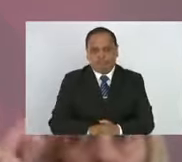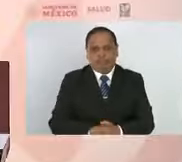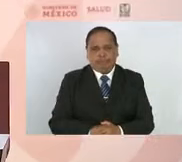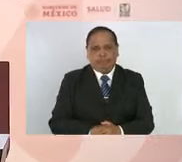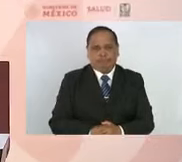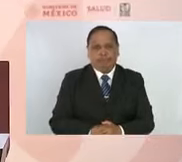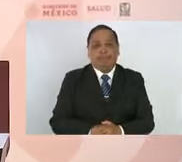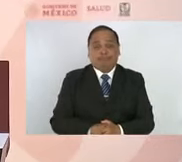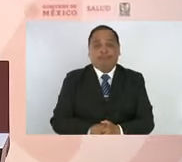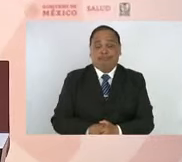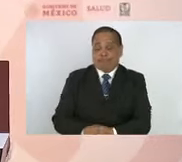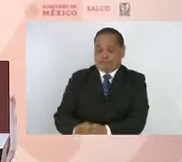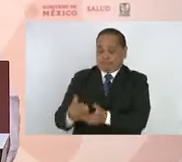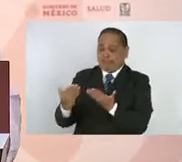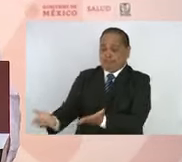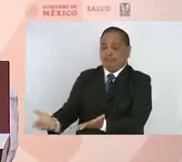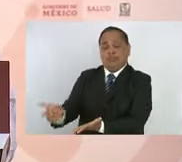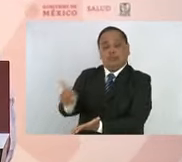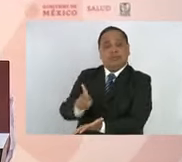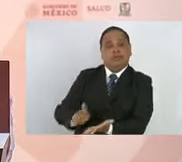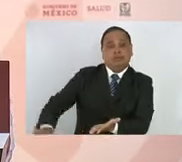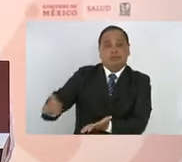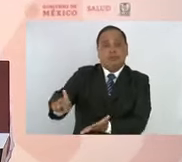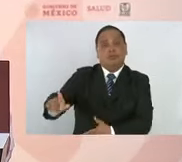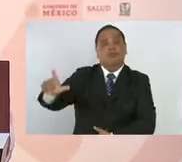Es un pueblo y un